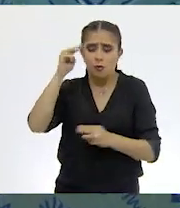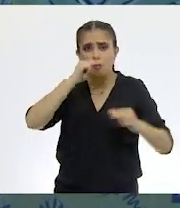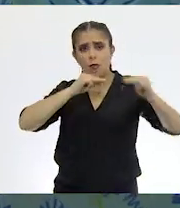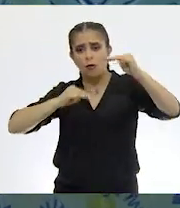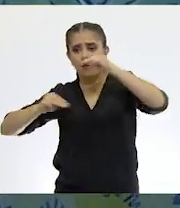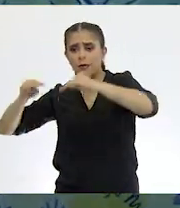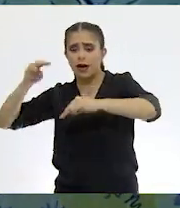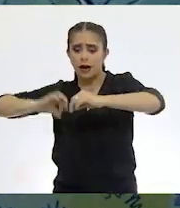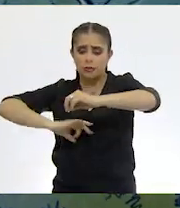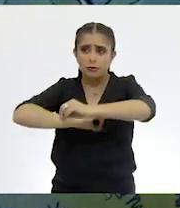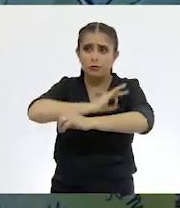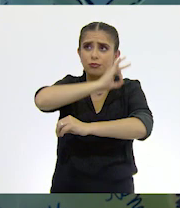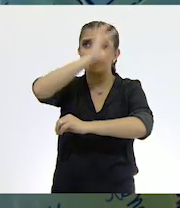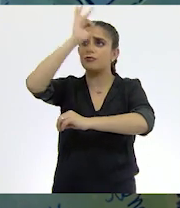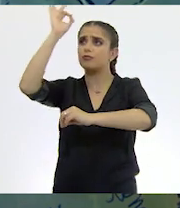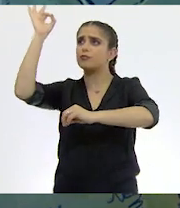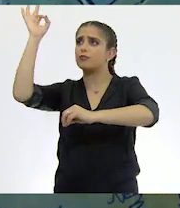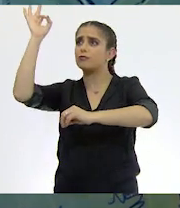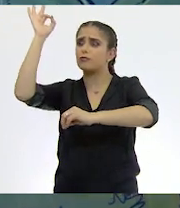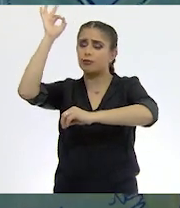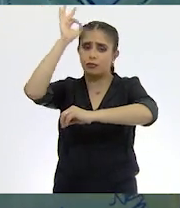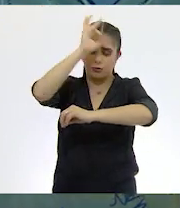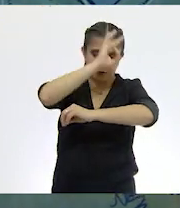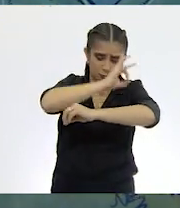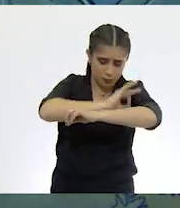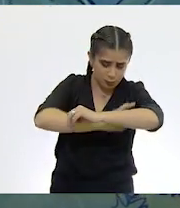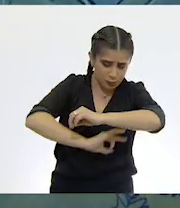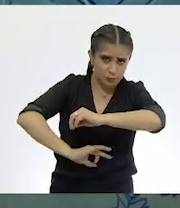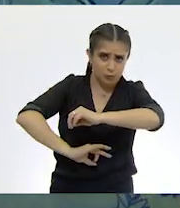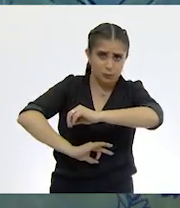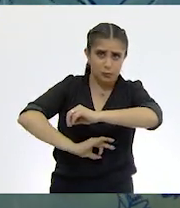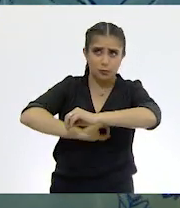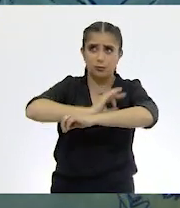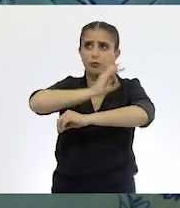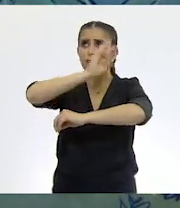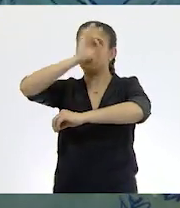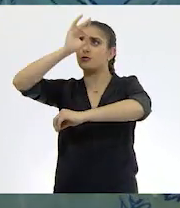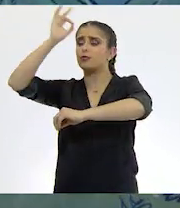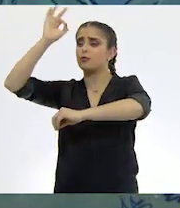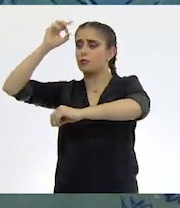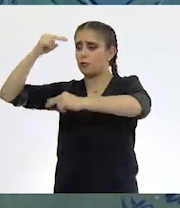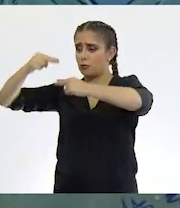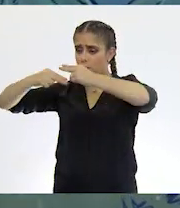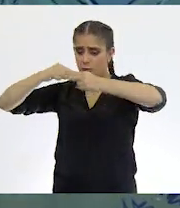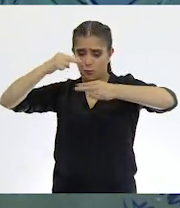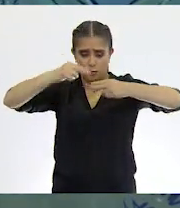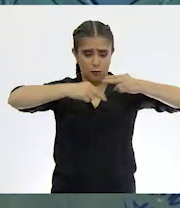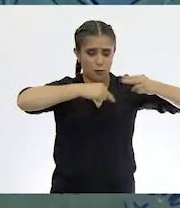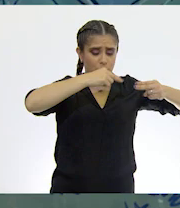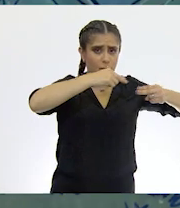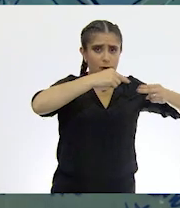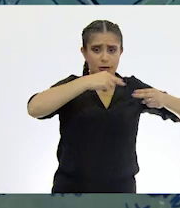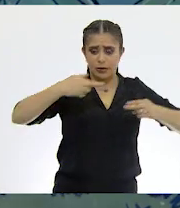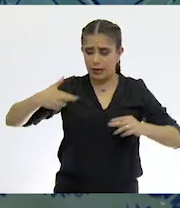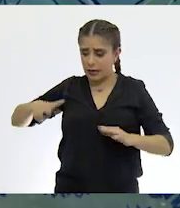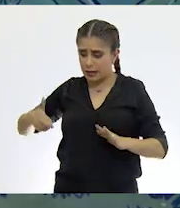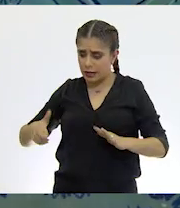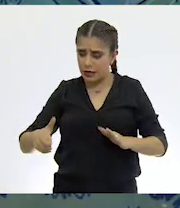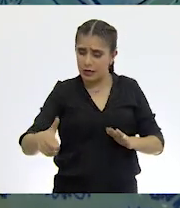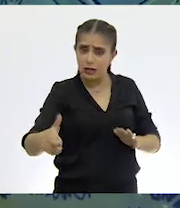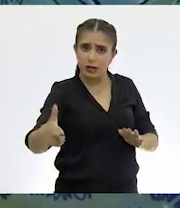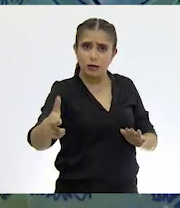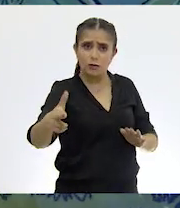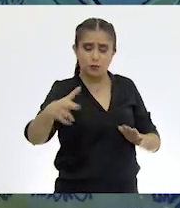la noche, los rumores, pasan nubes y ríos y tormentas.